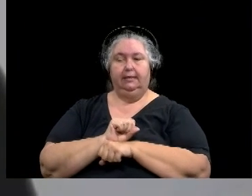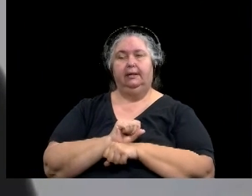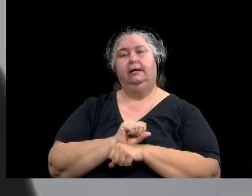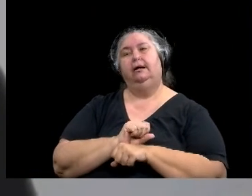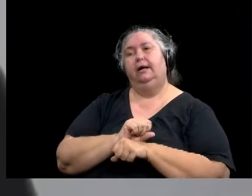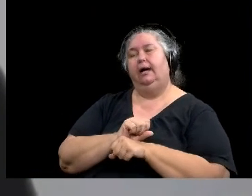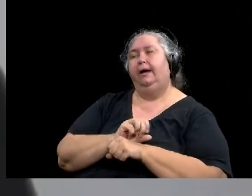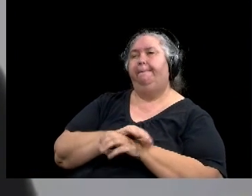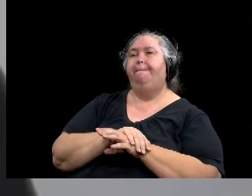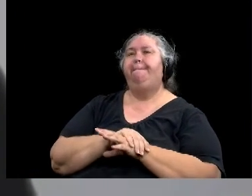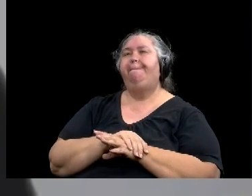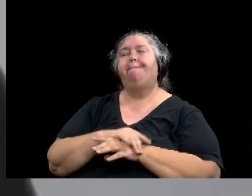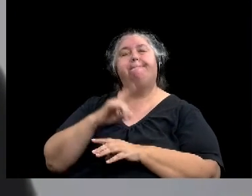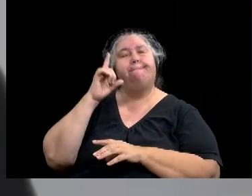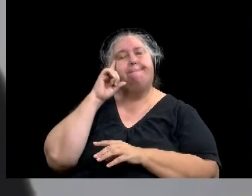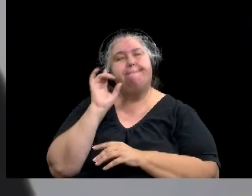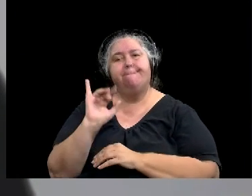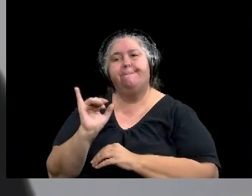algo